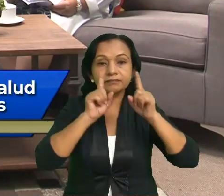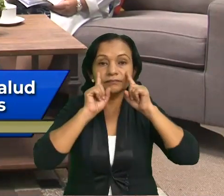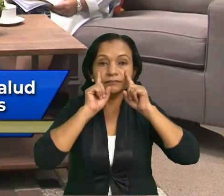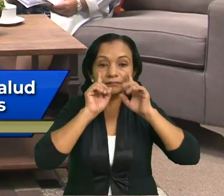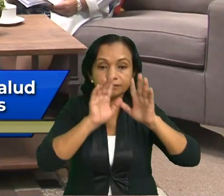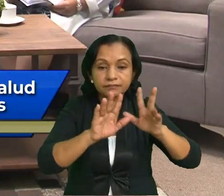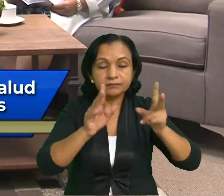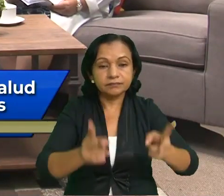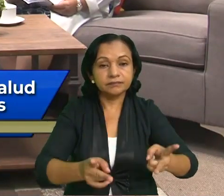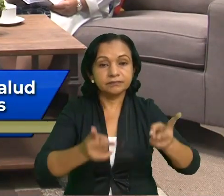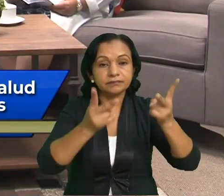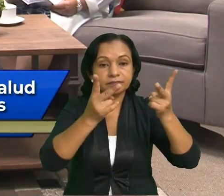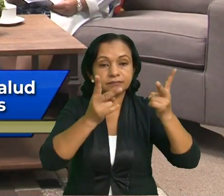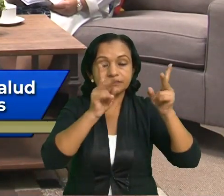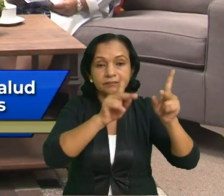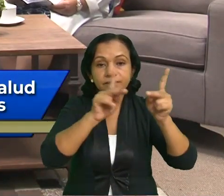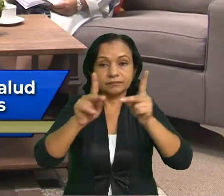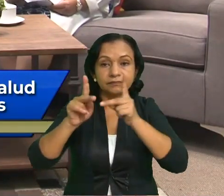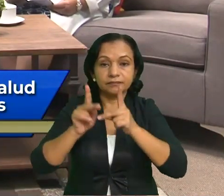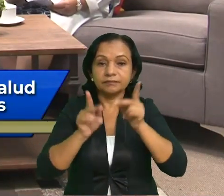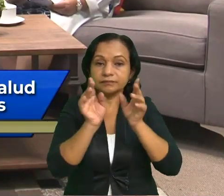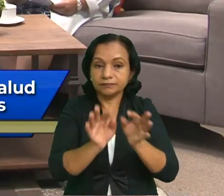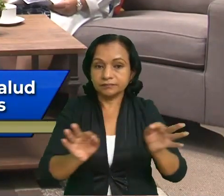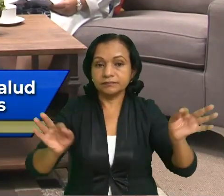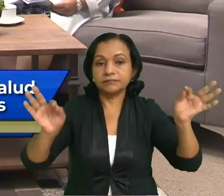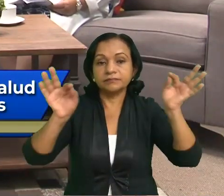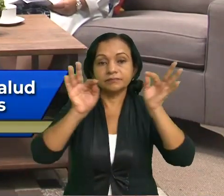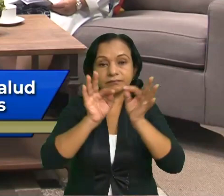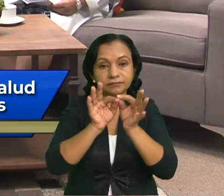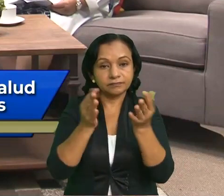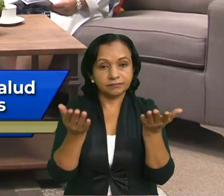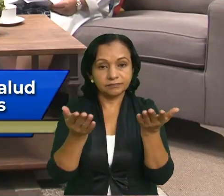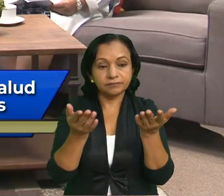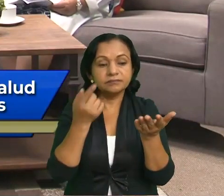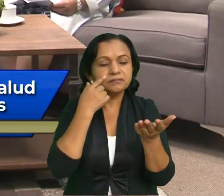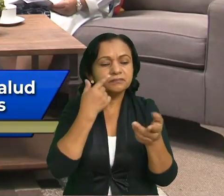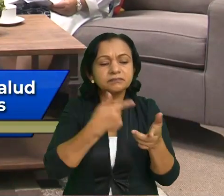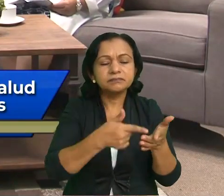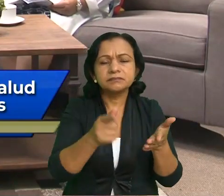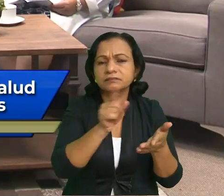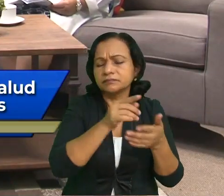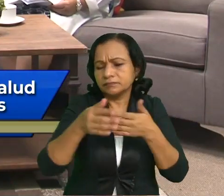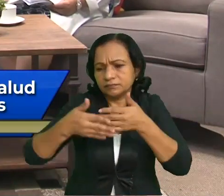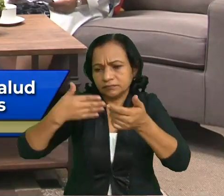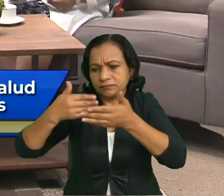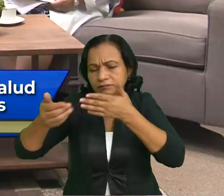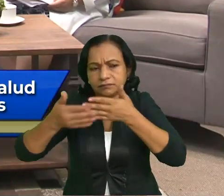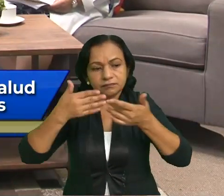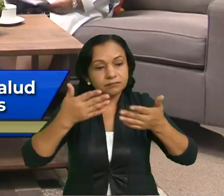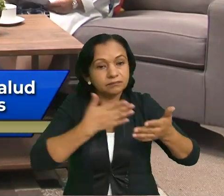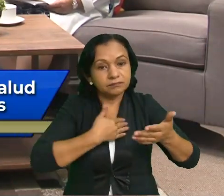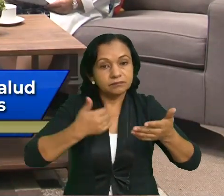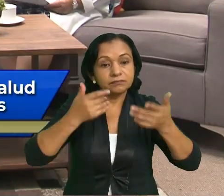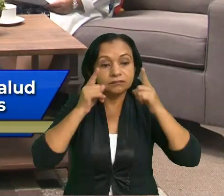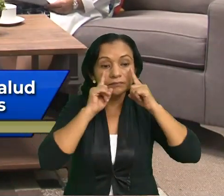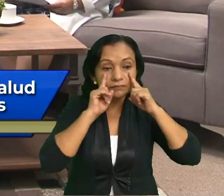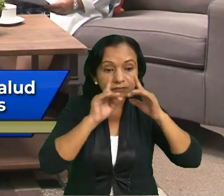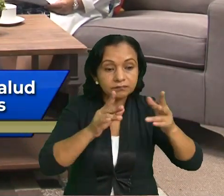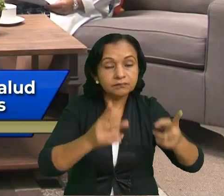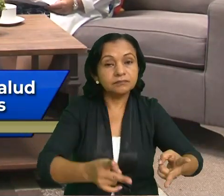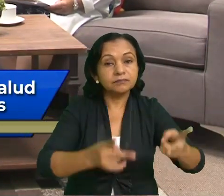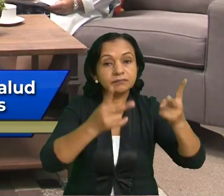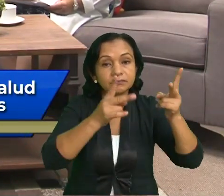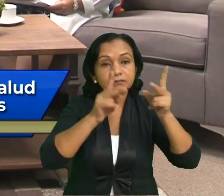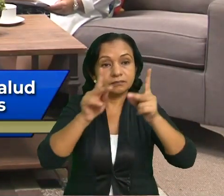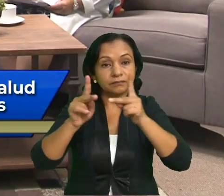condiciones son una prioridad realmente no se mide cuánto se gasta sino cuánto salvaje en relación a la respuesta en salud que